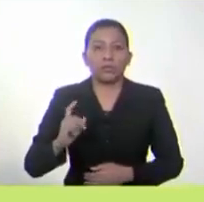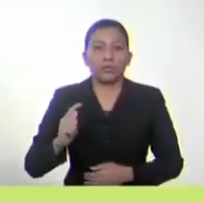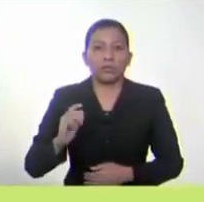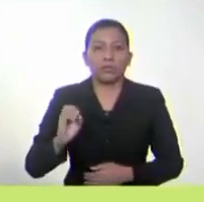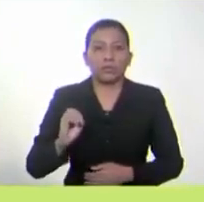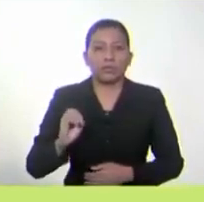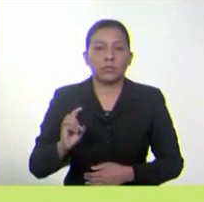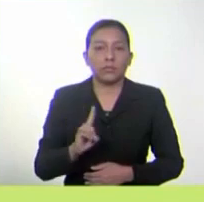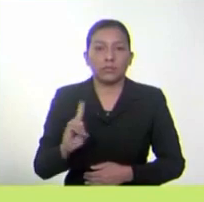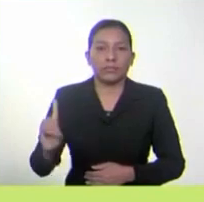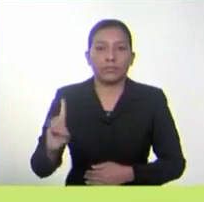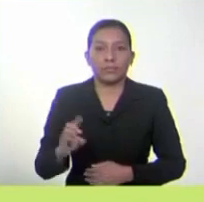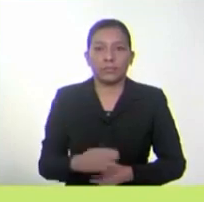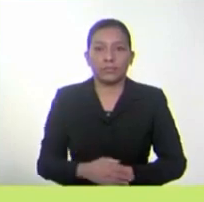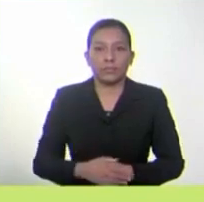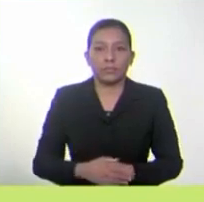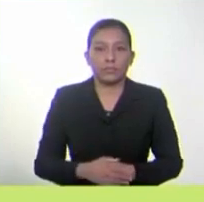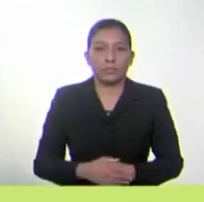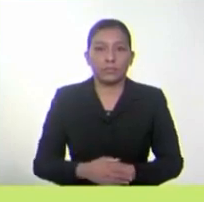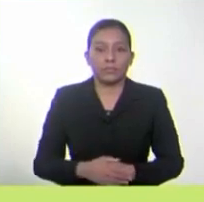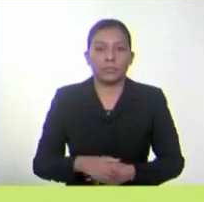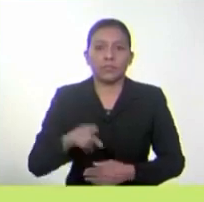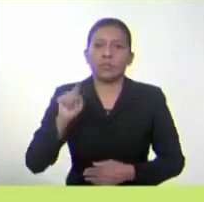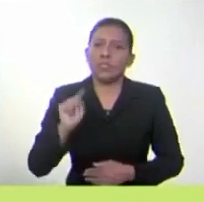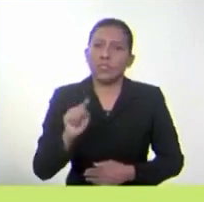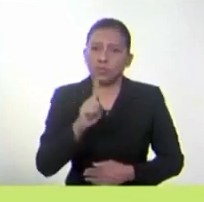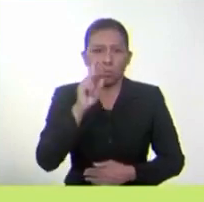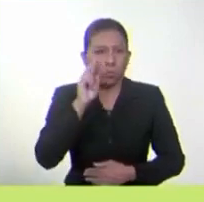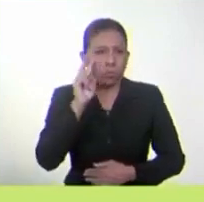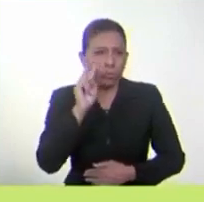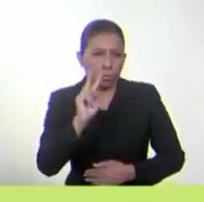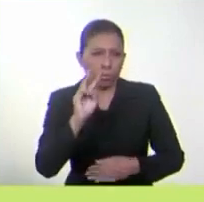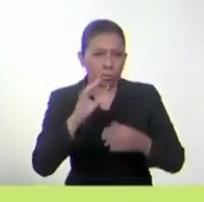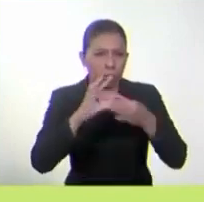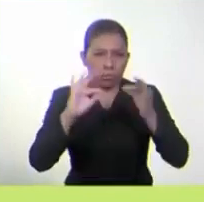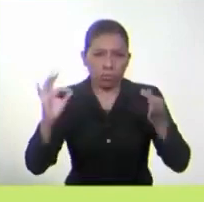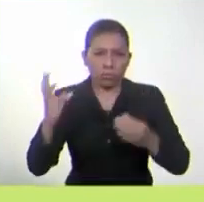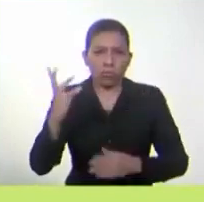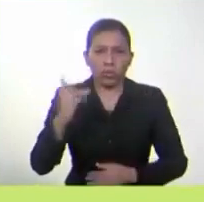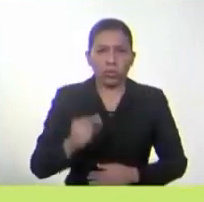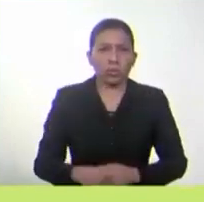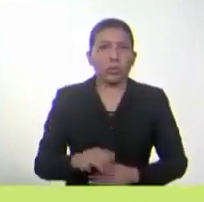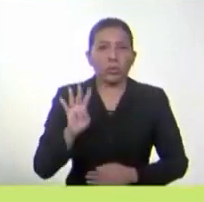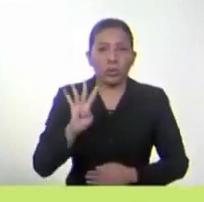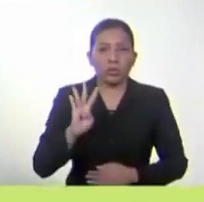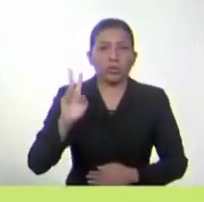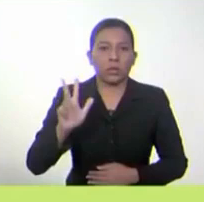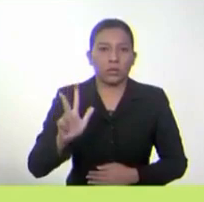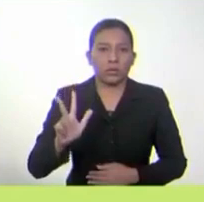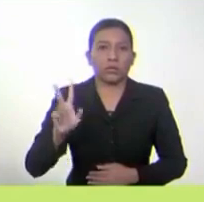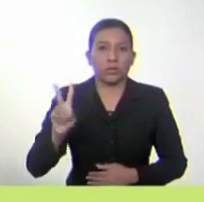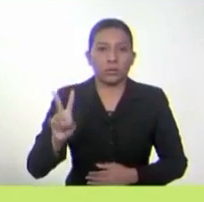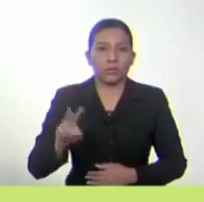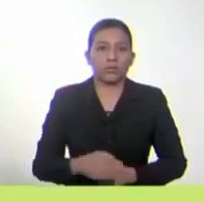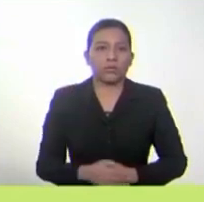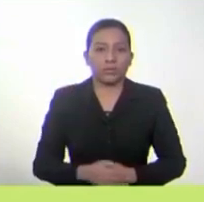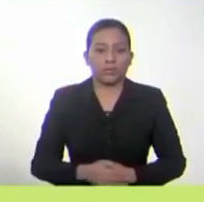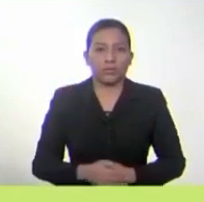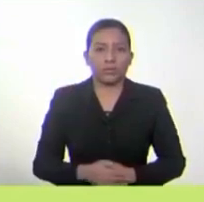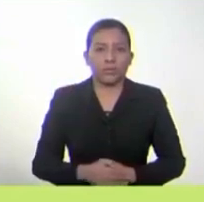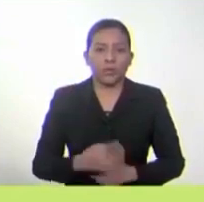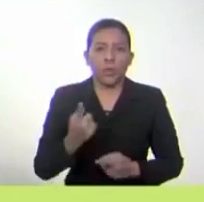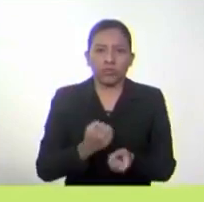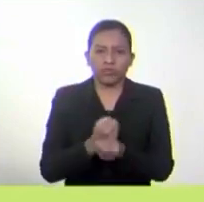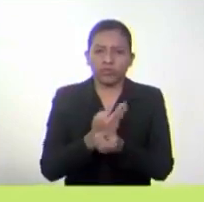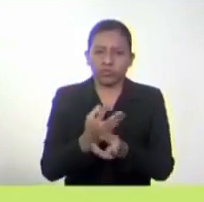en estado sólido. Los coeficientes estequiométricos son 4, 3 y 2. En las reacciones químicas, en